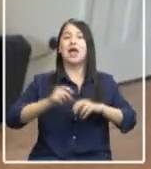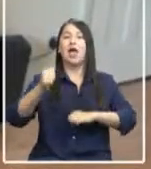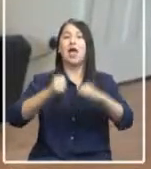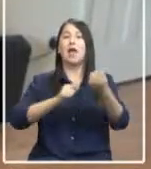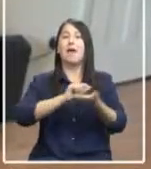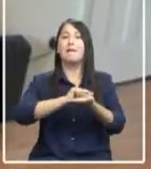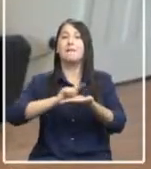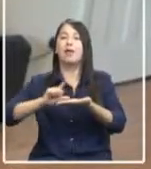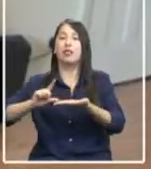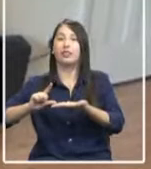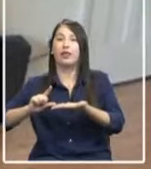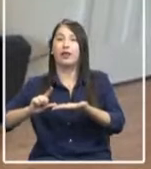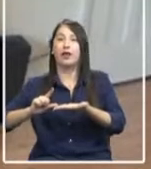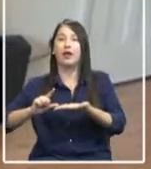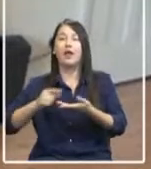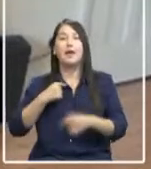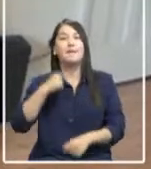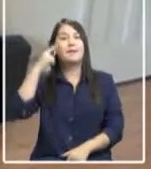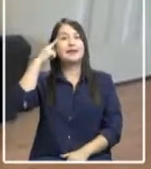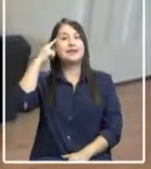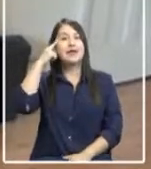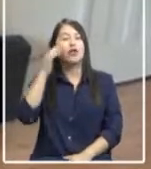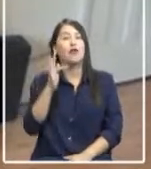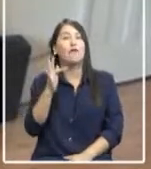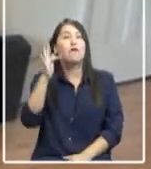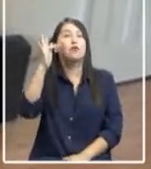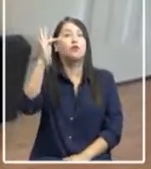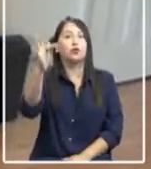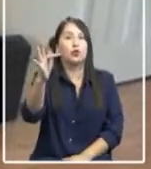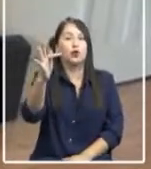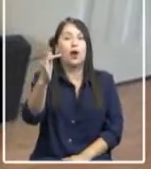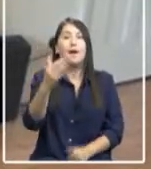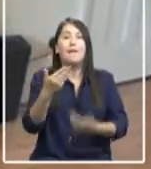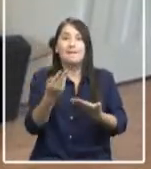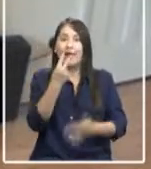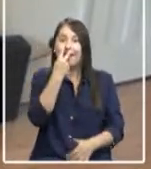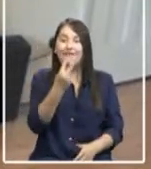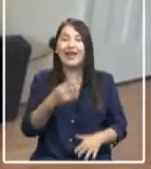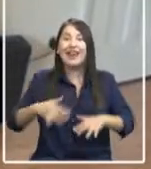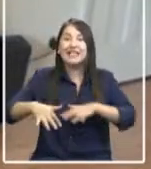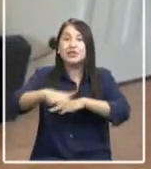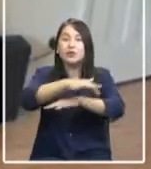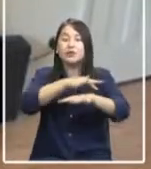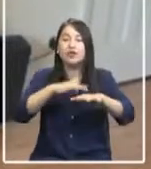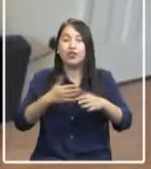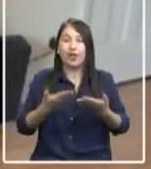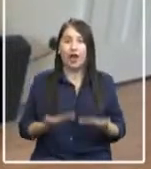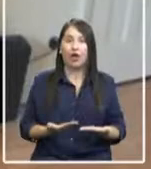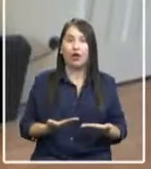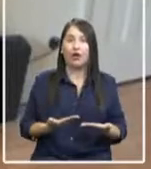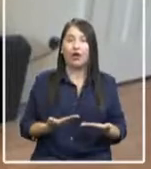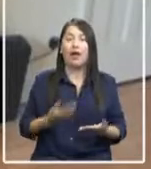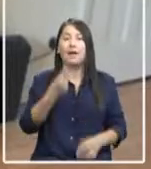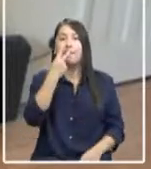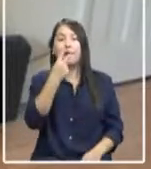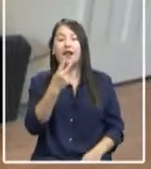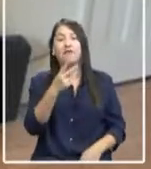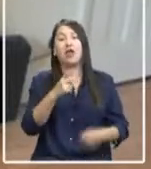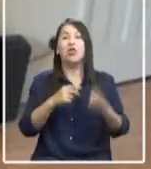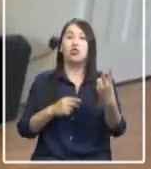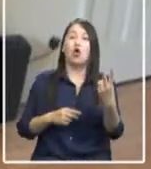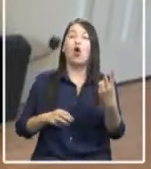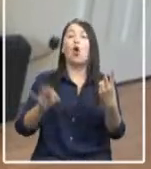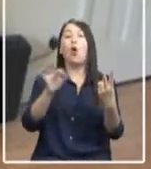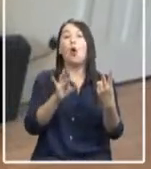vista desde el futuro para ver la situación actual desde dos o tres o cuatro puntos de vista de